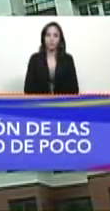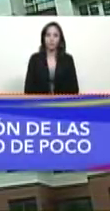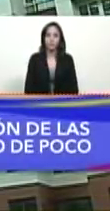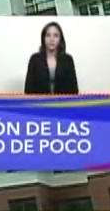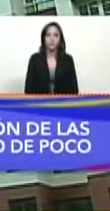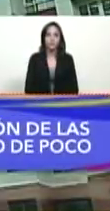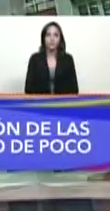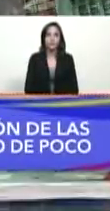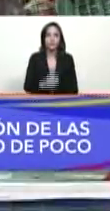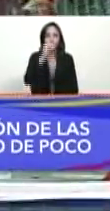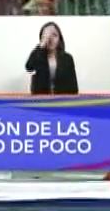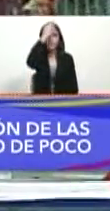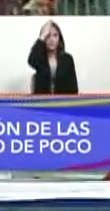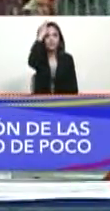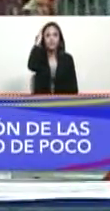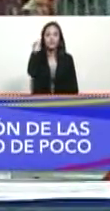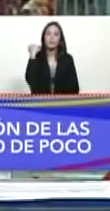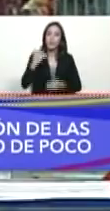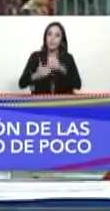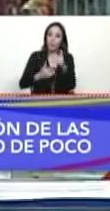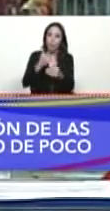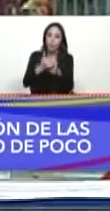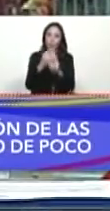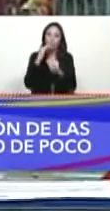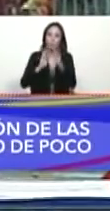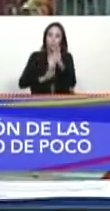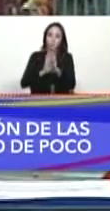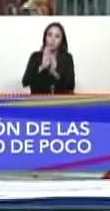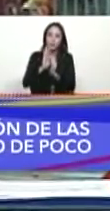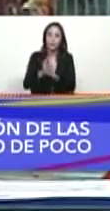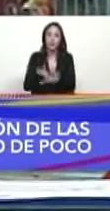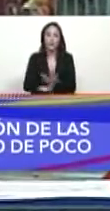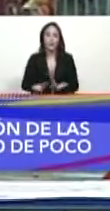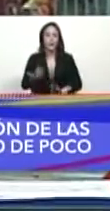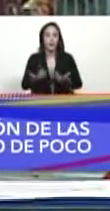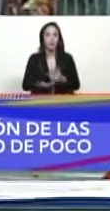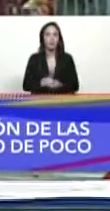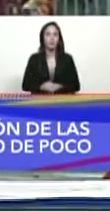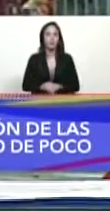Igualmente, hemos avanzado en